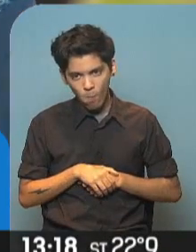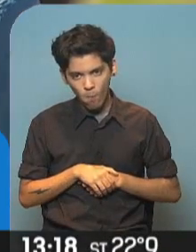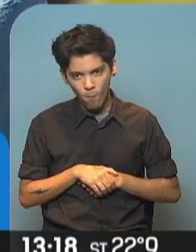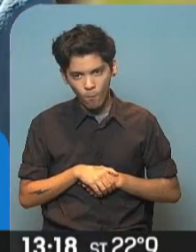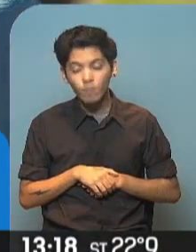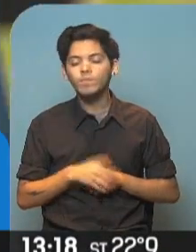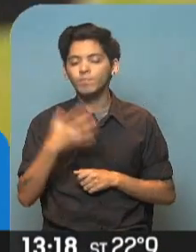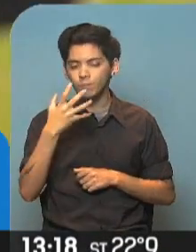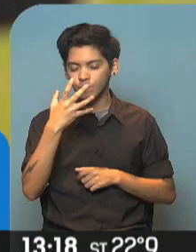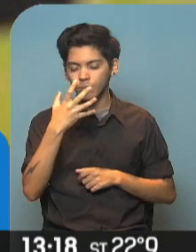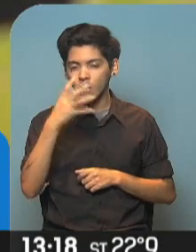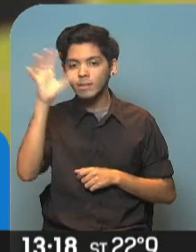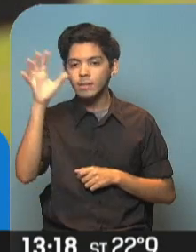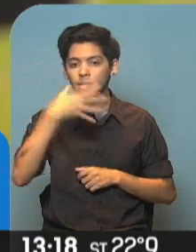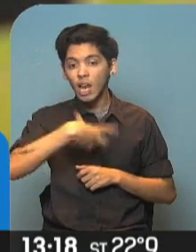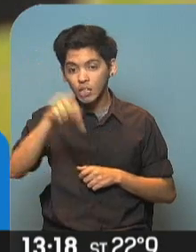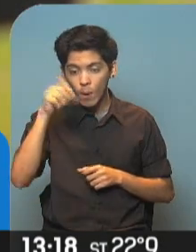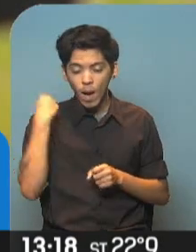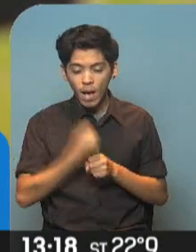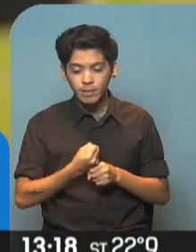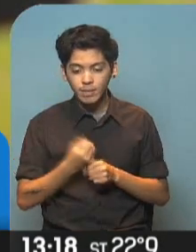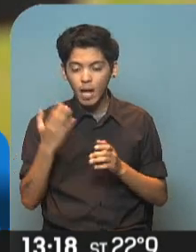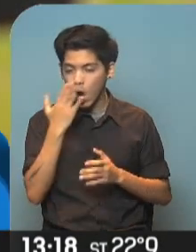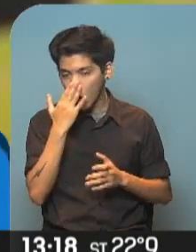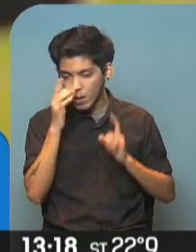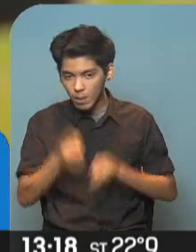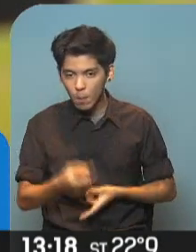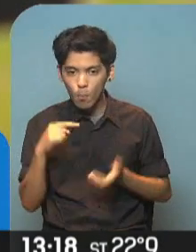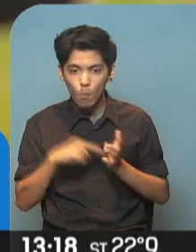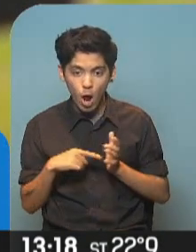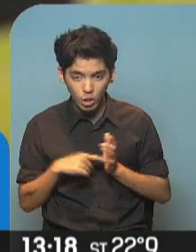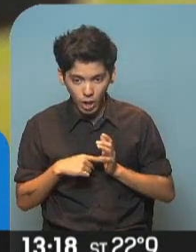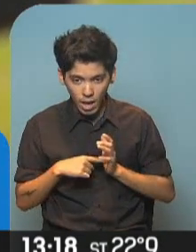hacia Córdoba y seguramente hacia Buenos Aires, y ahora le vamos a explicar por qué.